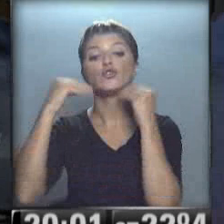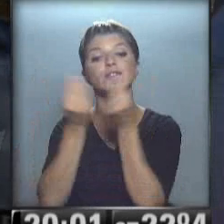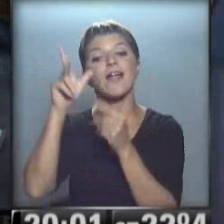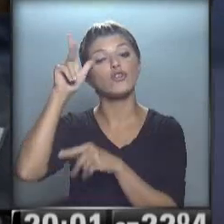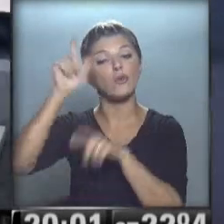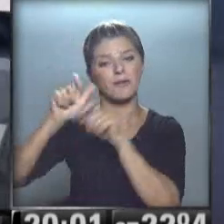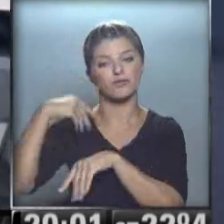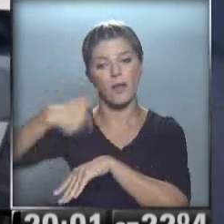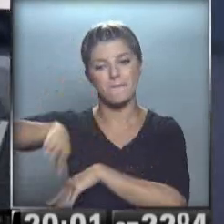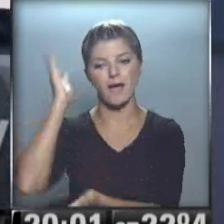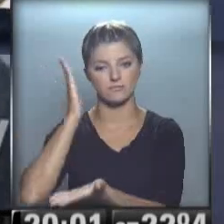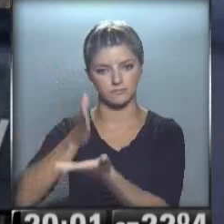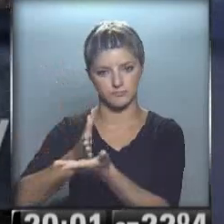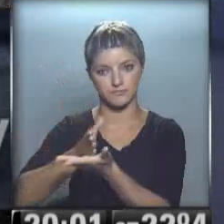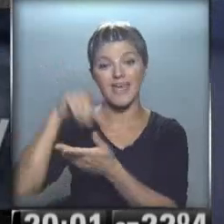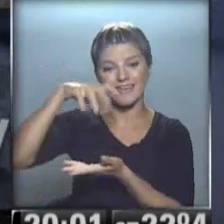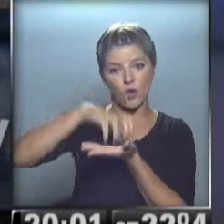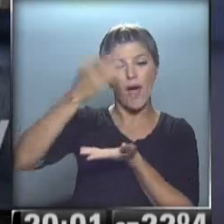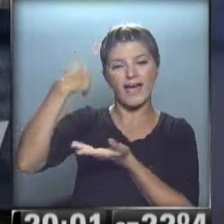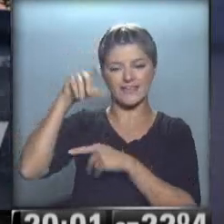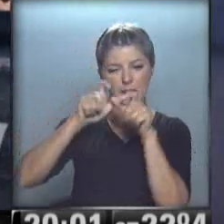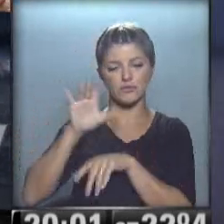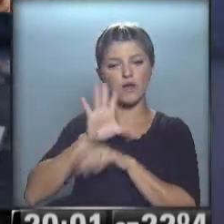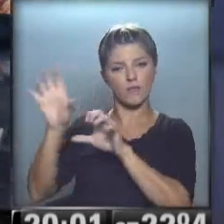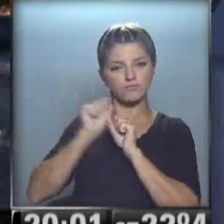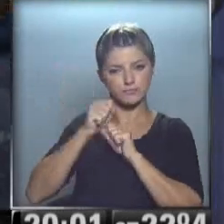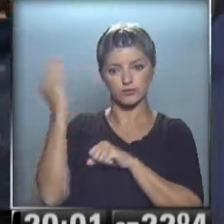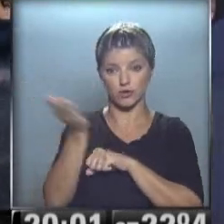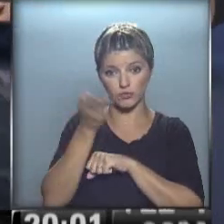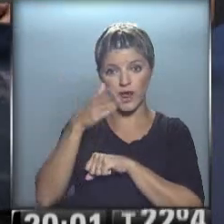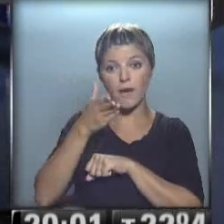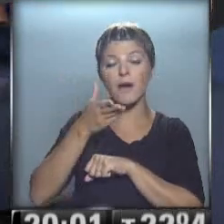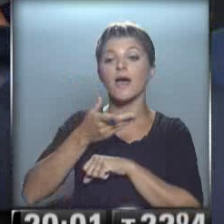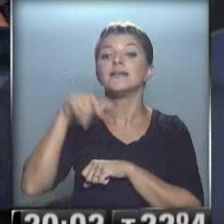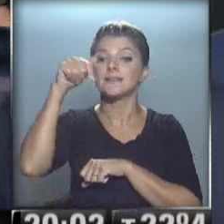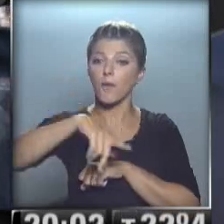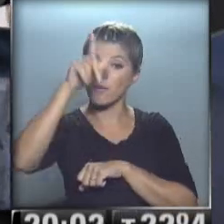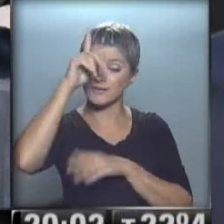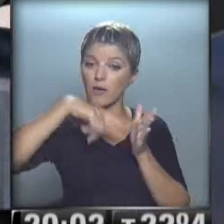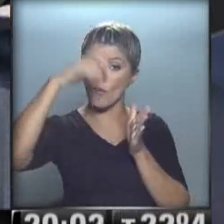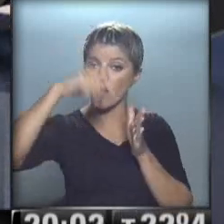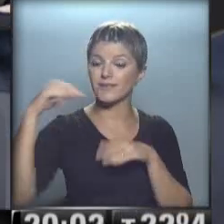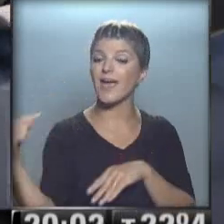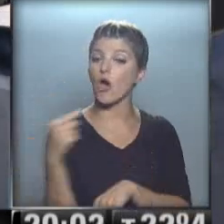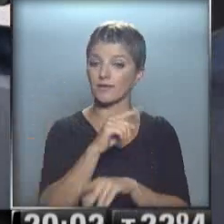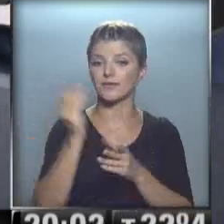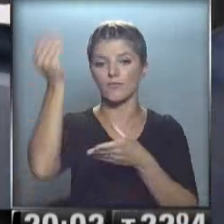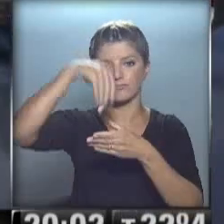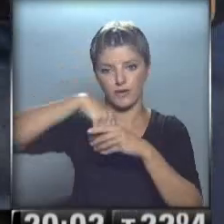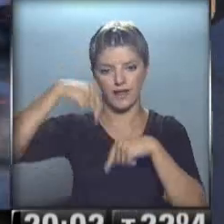El excentro clandestino formó parte del círculo represivo de la Fuerza Aérea y la Policía Bonaerense de la Zona Oeste.